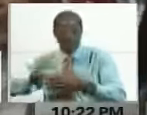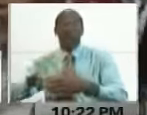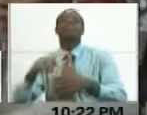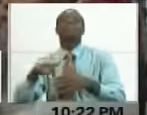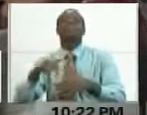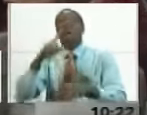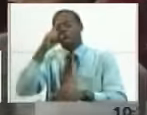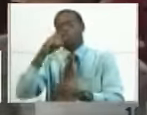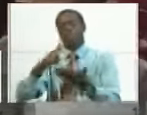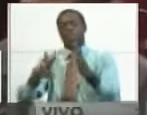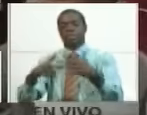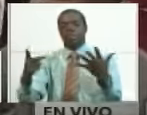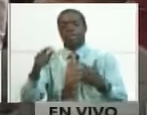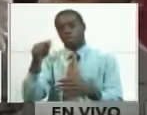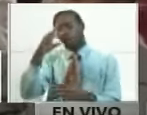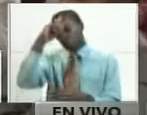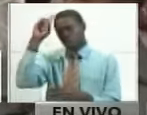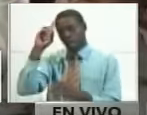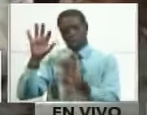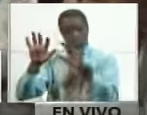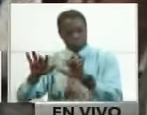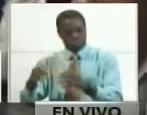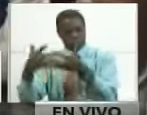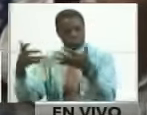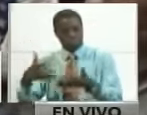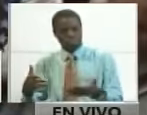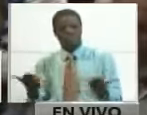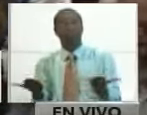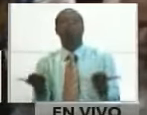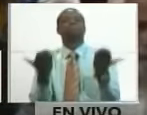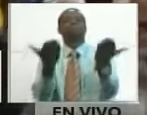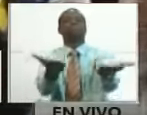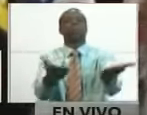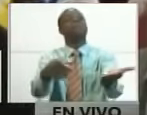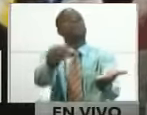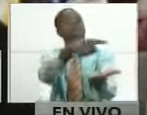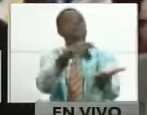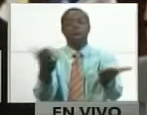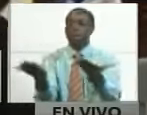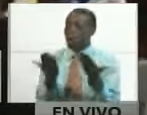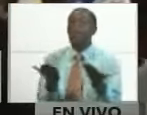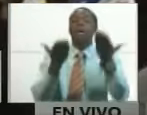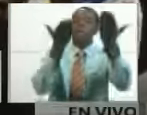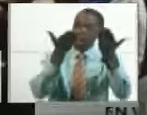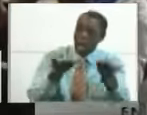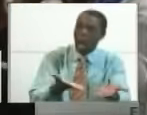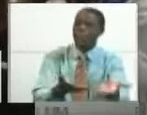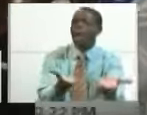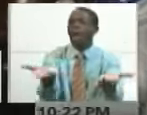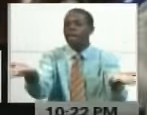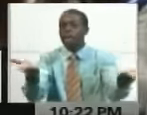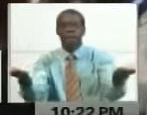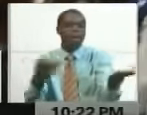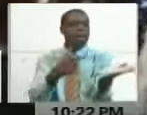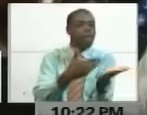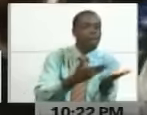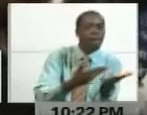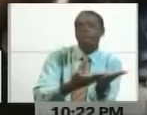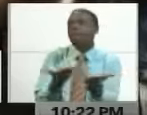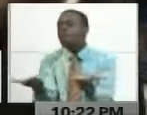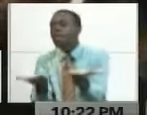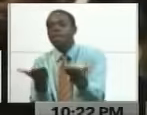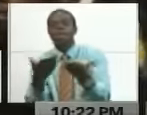escribiendo Diosdado ahorita. ¿Para qué? Para que sean consultados en la base y los delegados y voceros de las regiones,